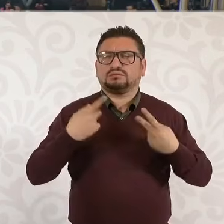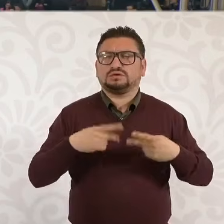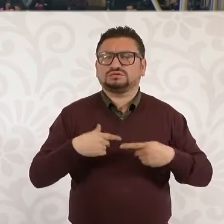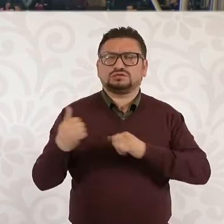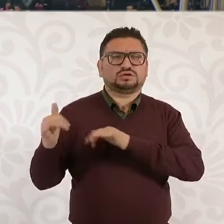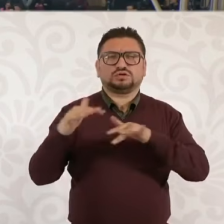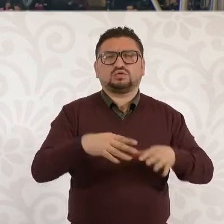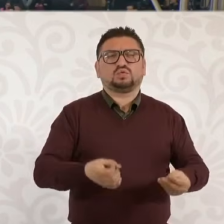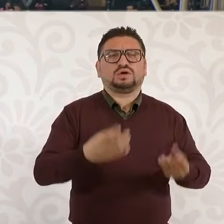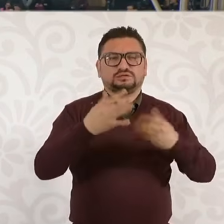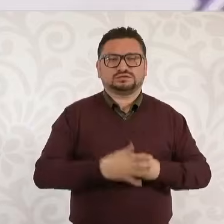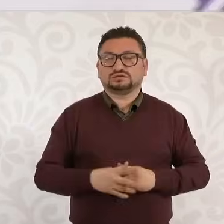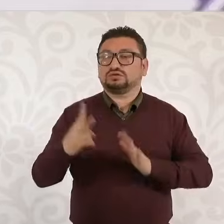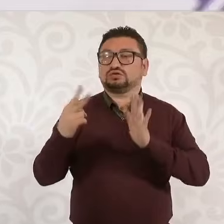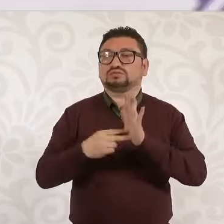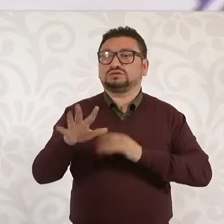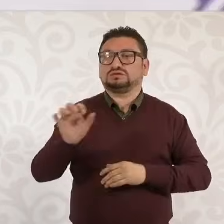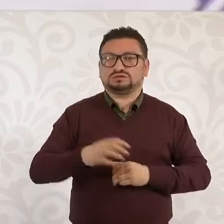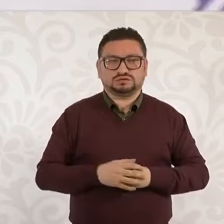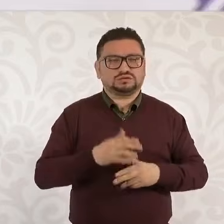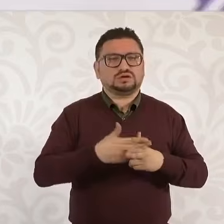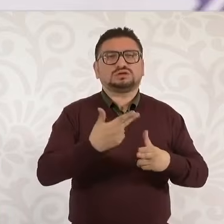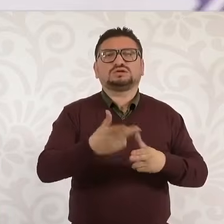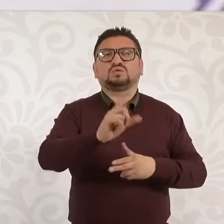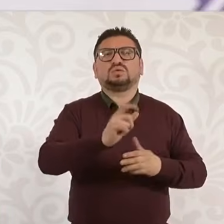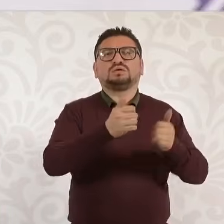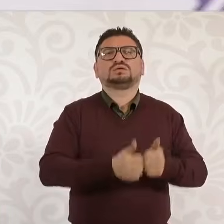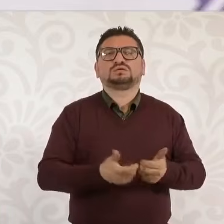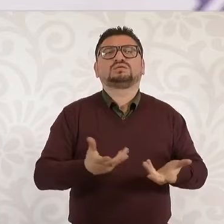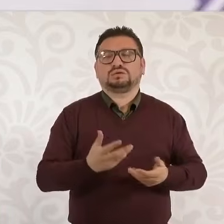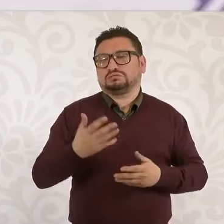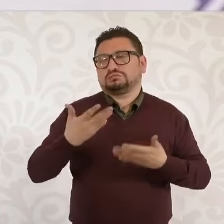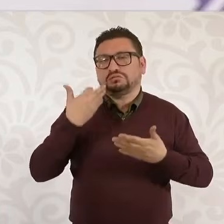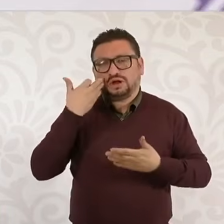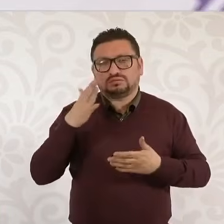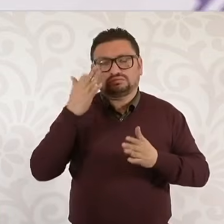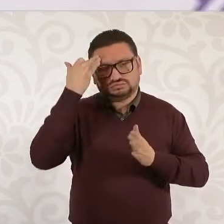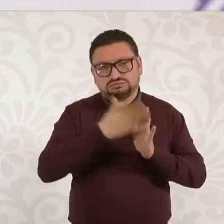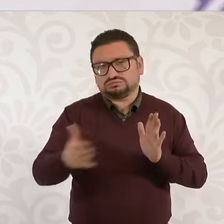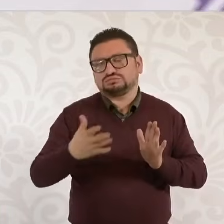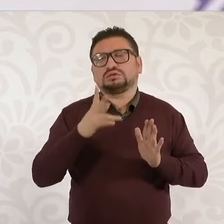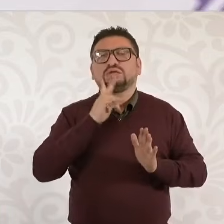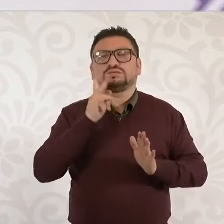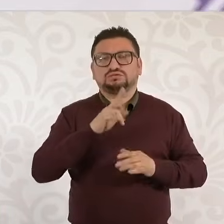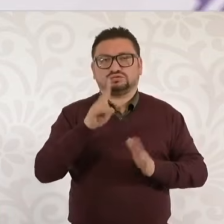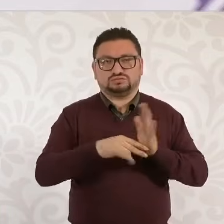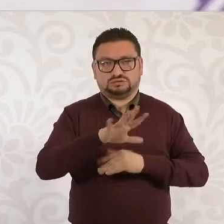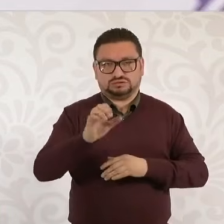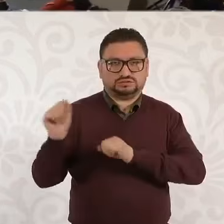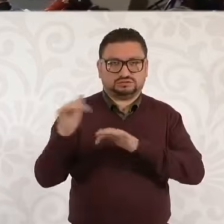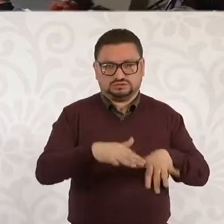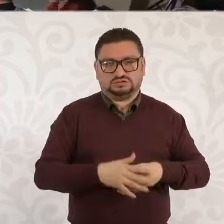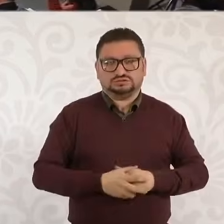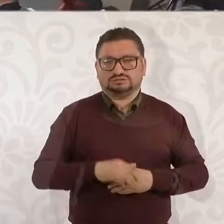reforzar y hasta cuándo estarían? 2.500. ¿Hasta cuándo estarían? Pues vamos a ver de acuerdo con la necesidad. 2.500 son los que Sí. presentó el